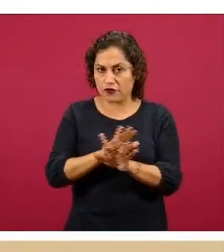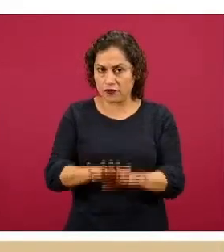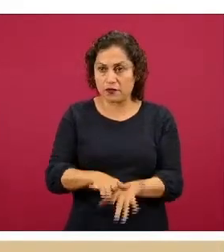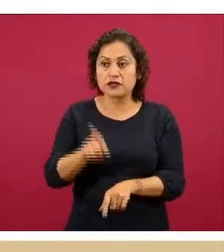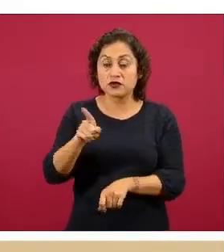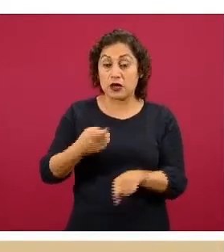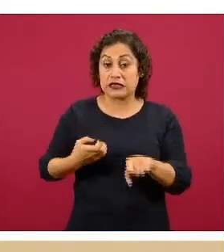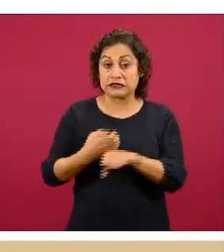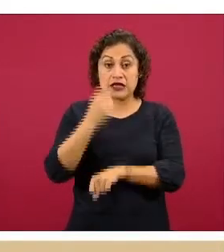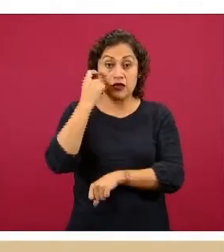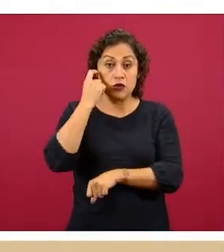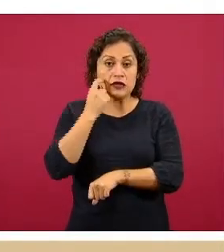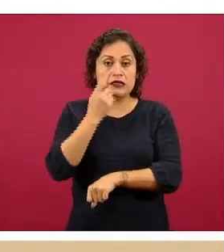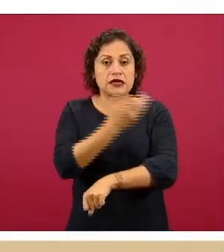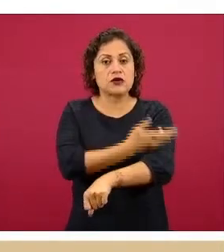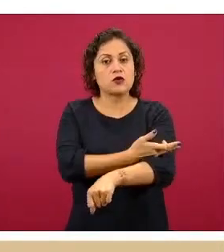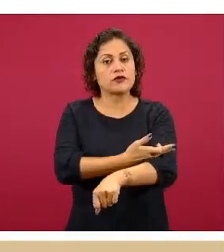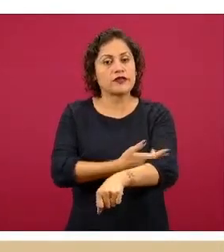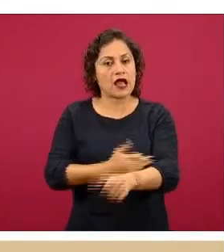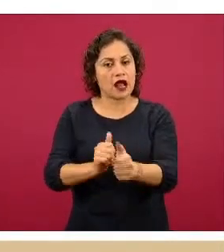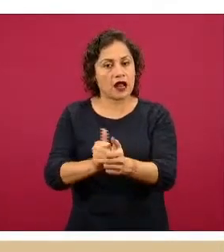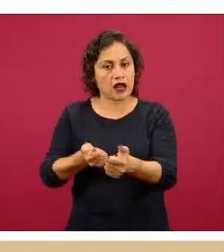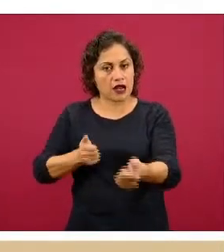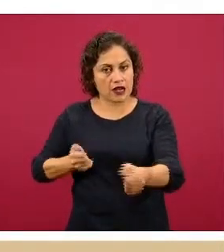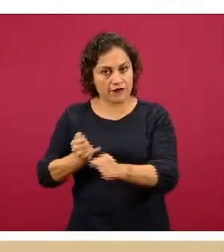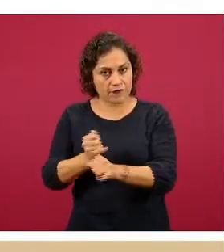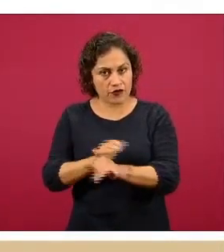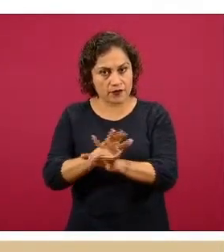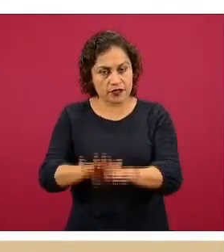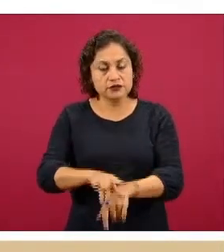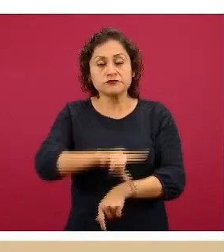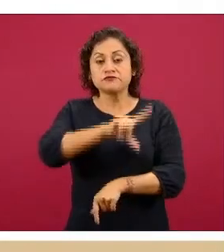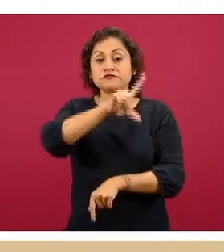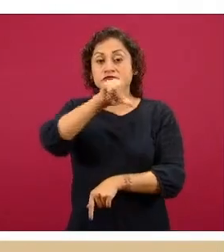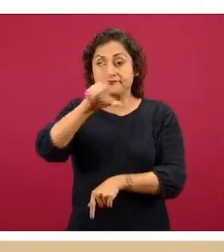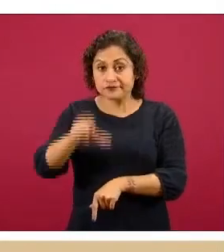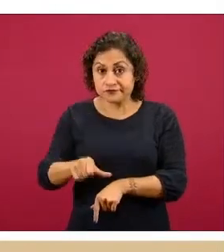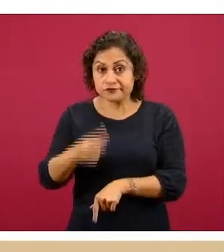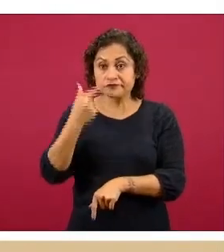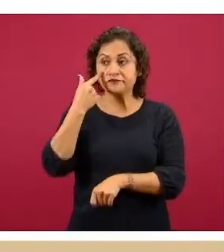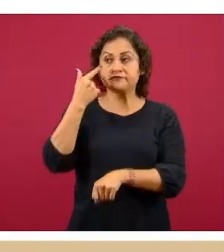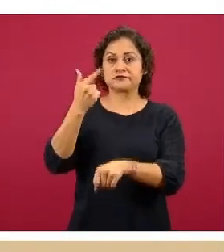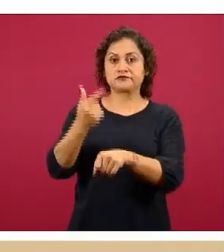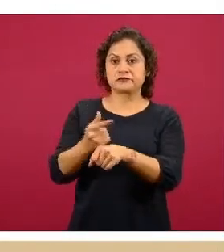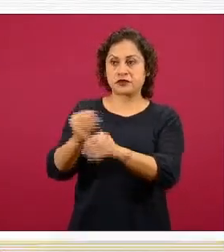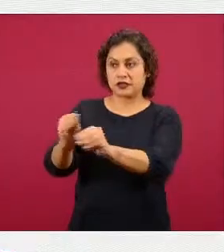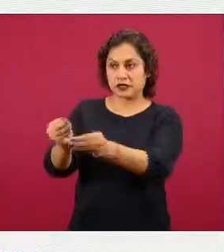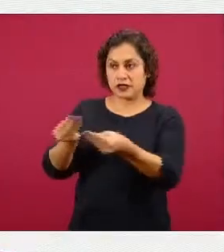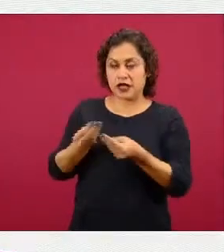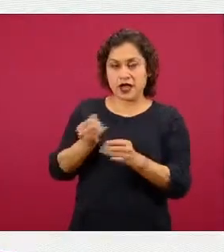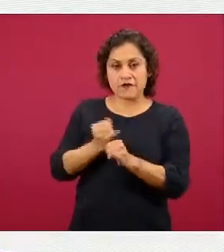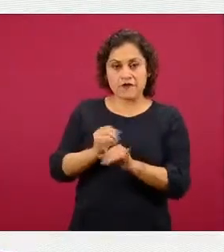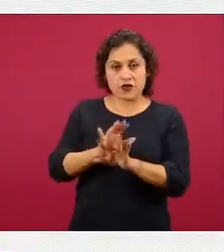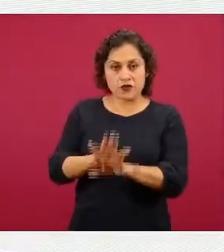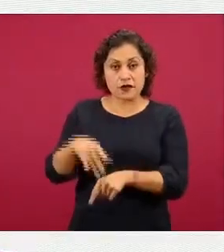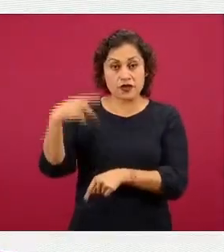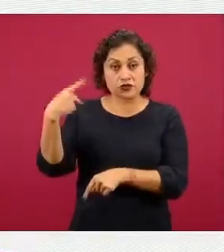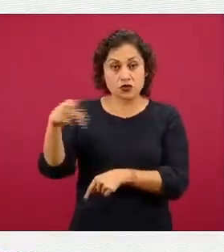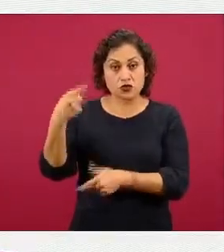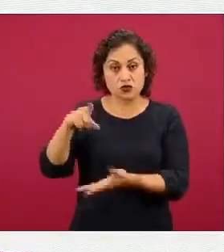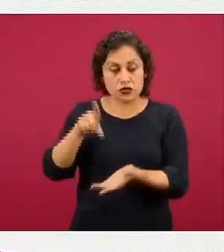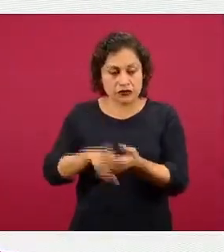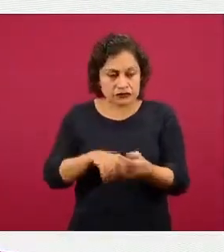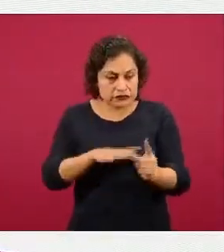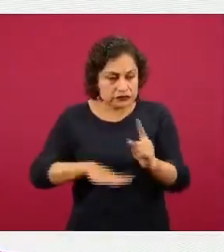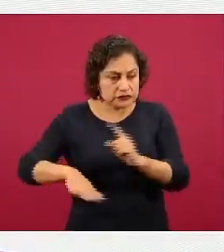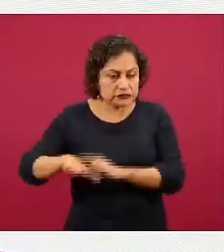que tardó en entrar en el boletín, pero después por el claro información que nos estaba dando desde el punto de vista de exceso de acuerdo